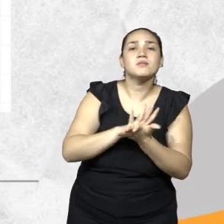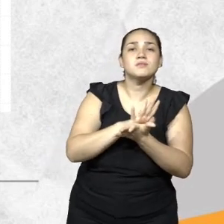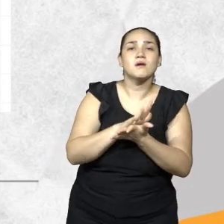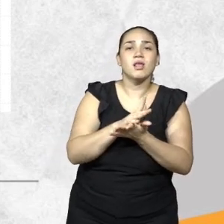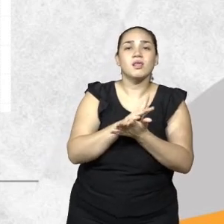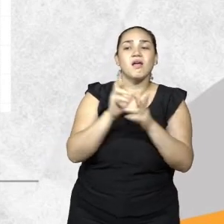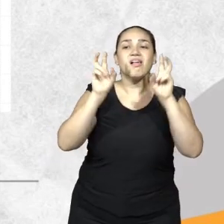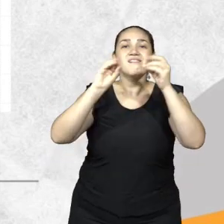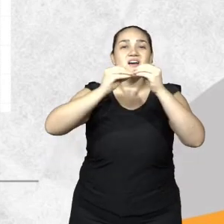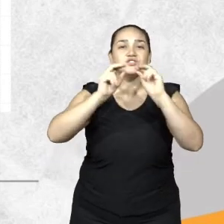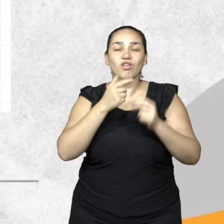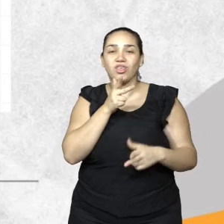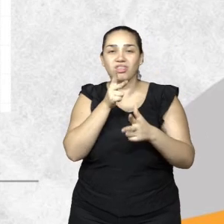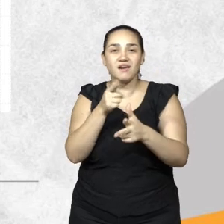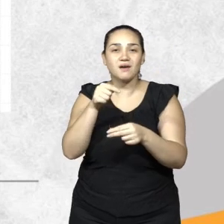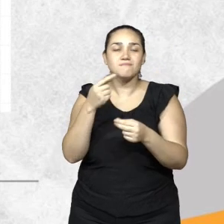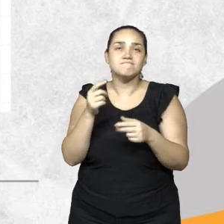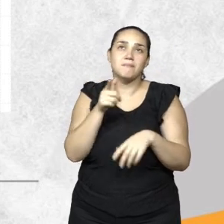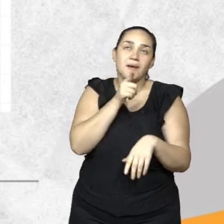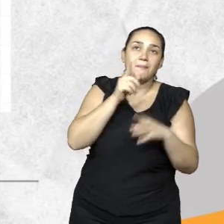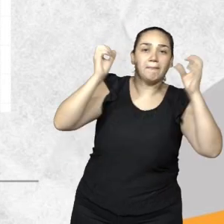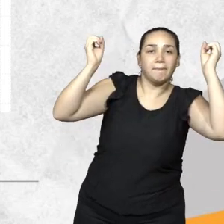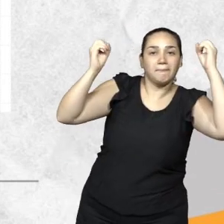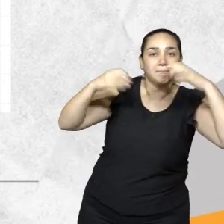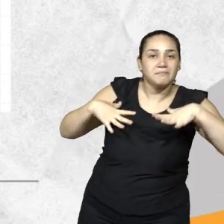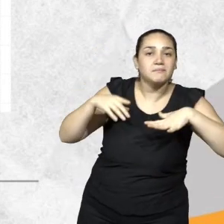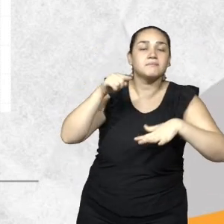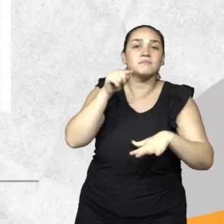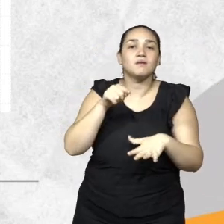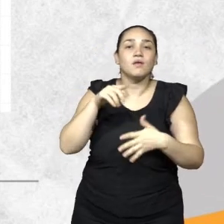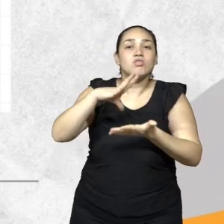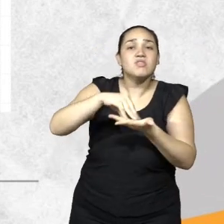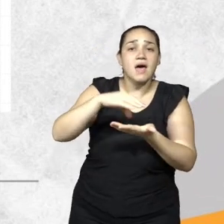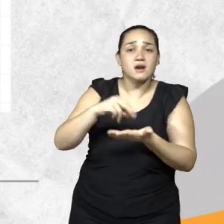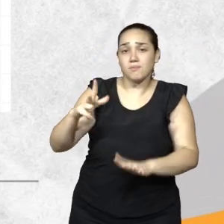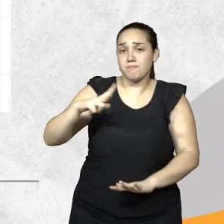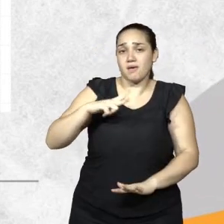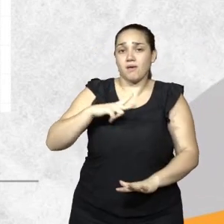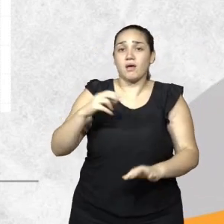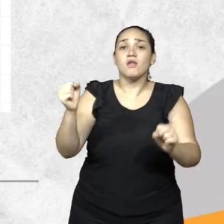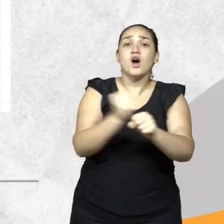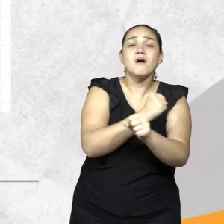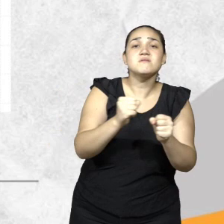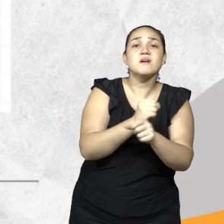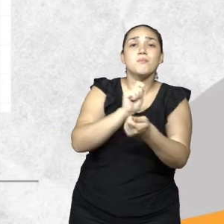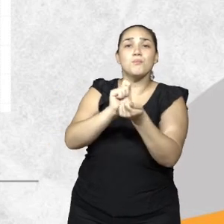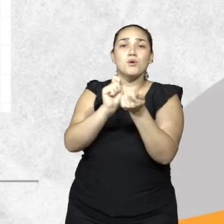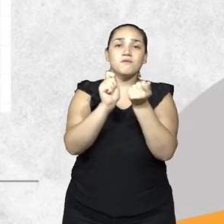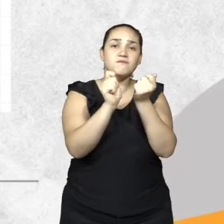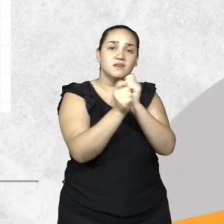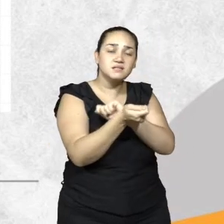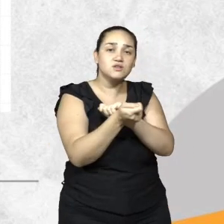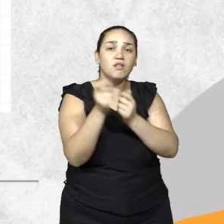que por arte de magia, como un milagro, apareció una naciente dentro de un terreno privado, habilitan la modificación de los